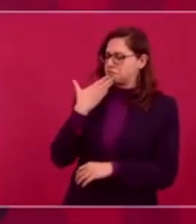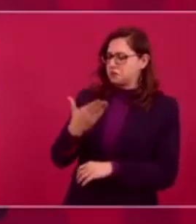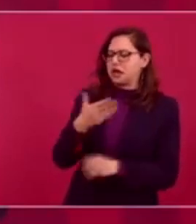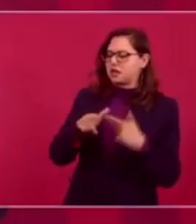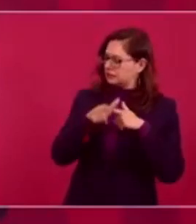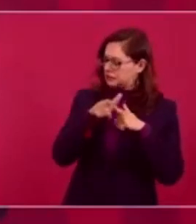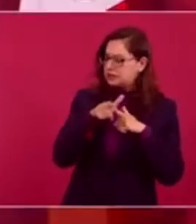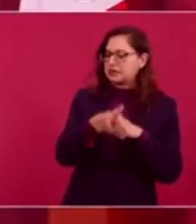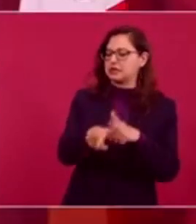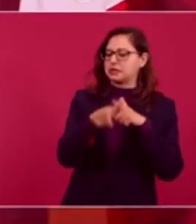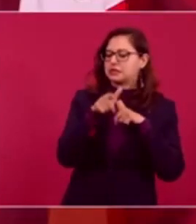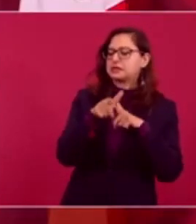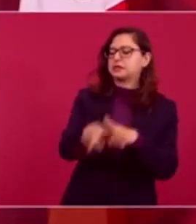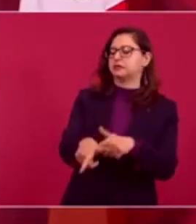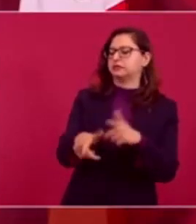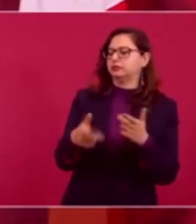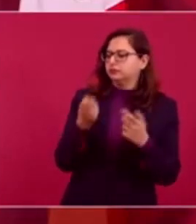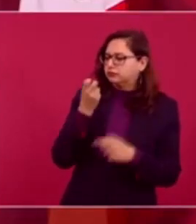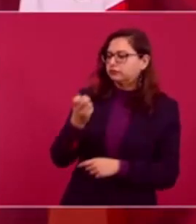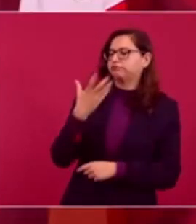se